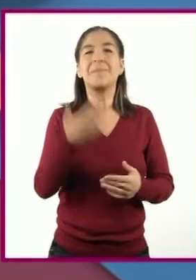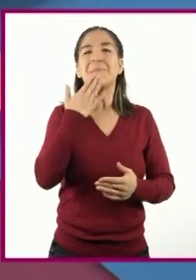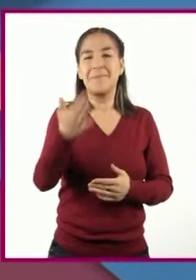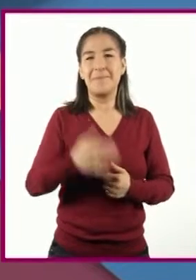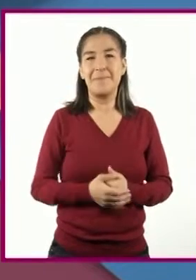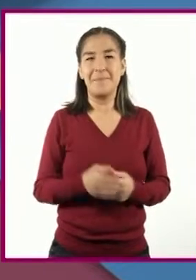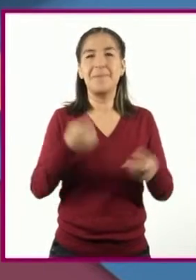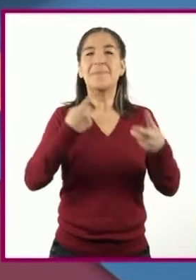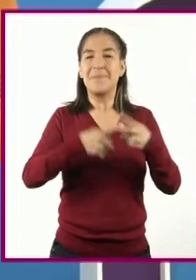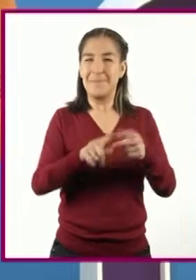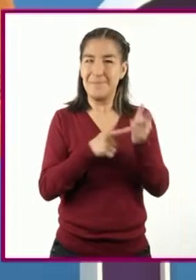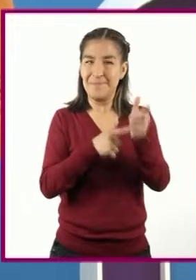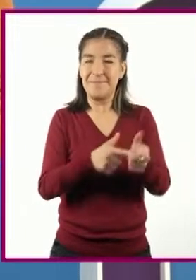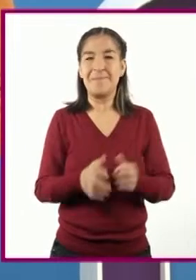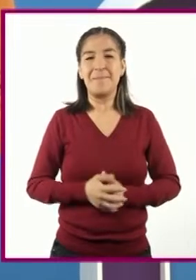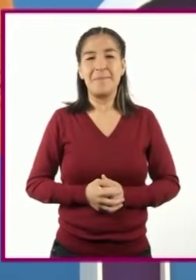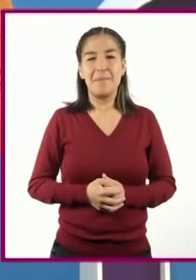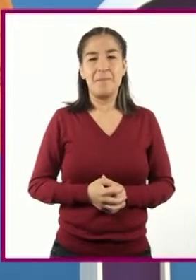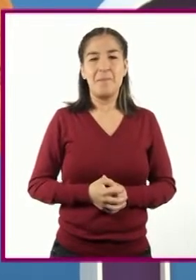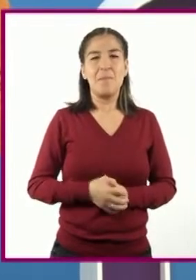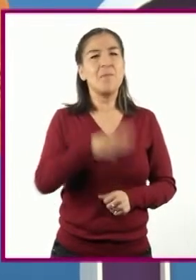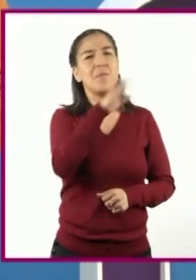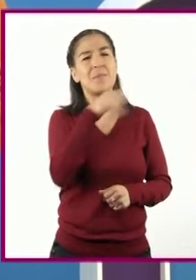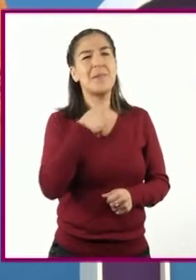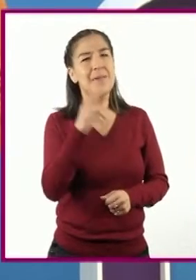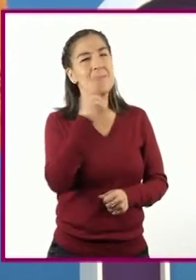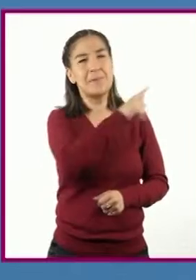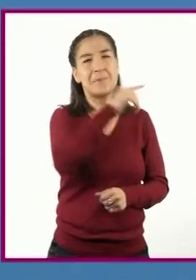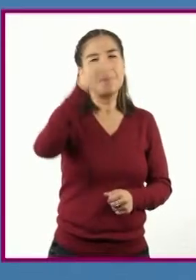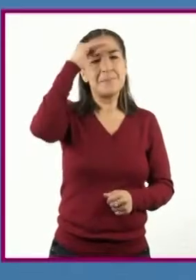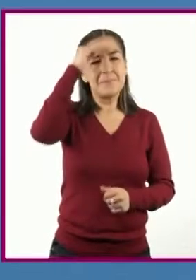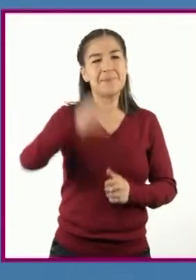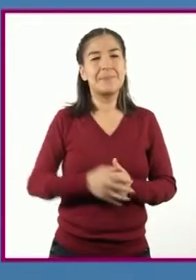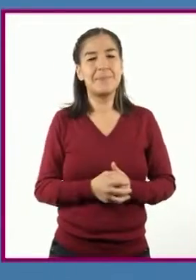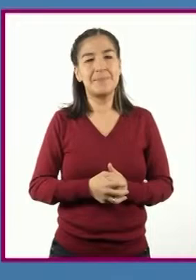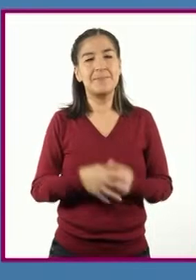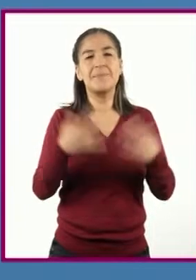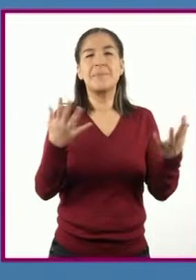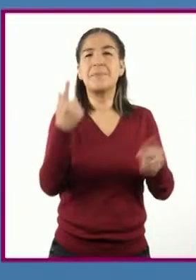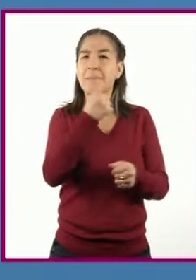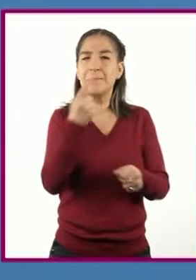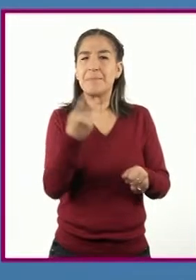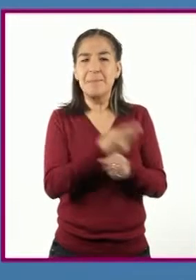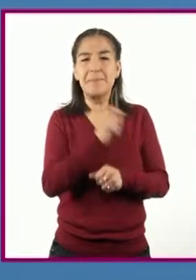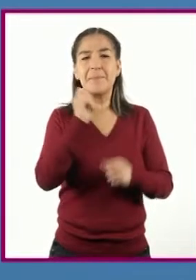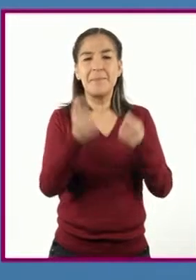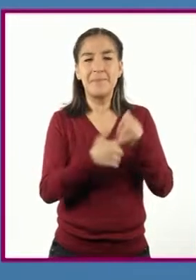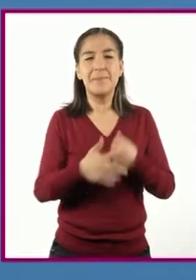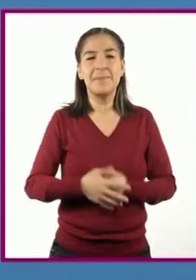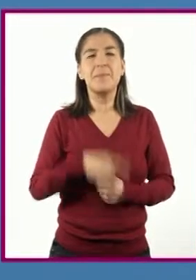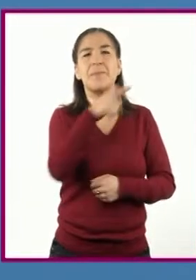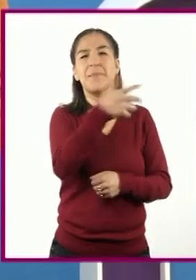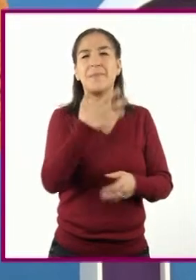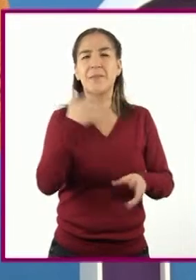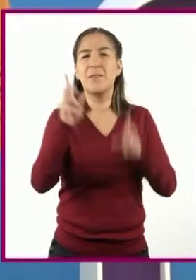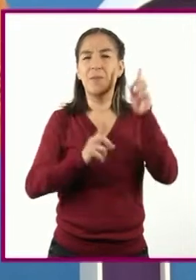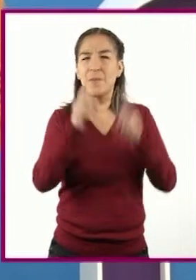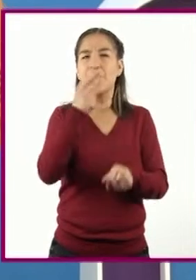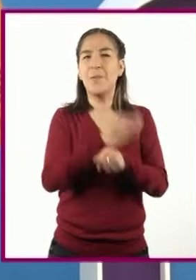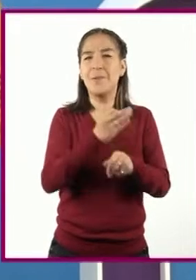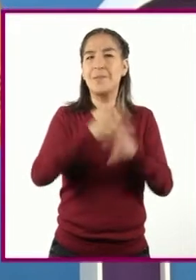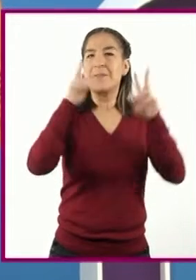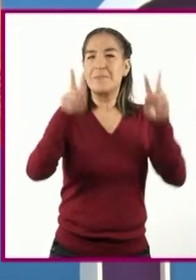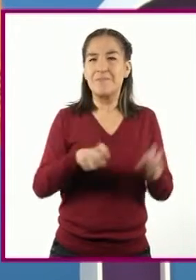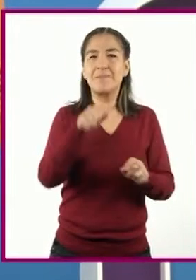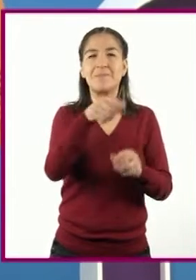bien, continuemos. Nadia, te veo muy pensativa. ¿Sucede algo? ¿Tienes alguna duda del tema que vamos